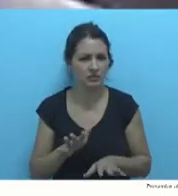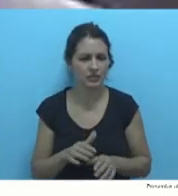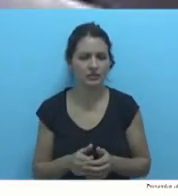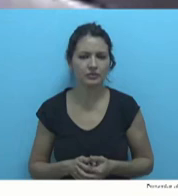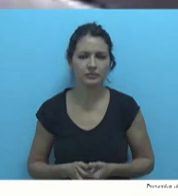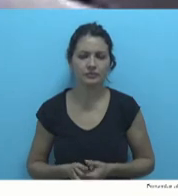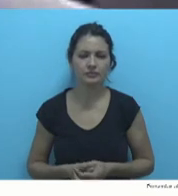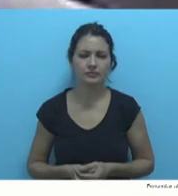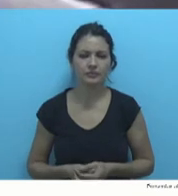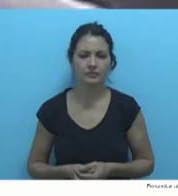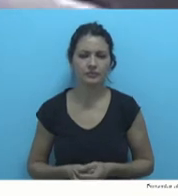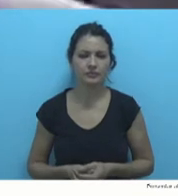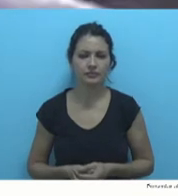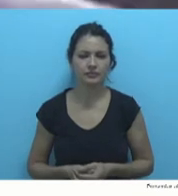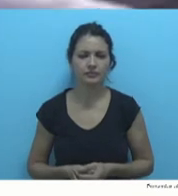Demócrata Progresista.